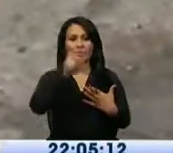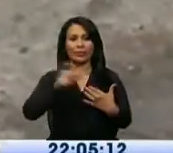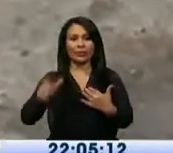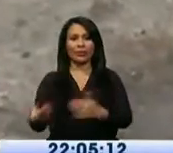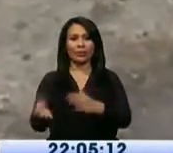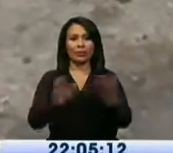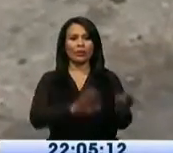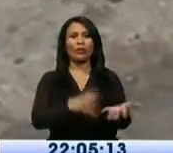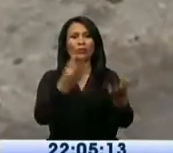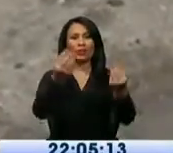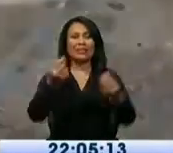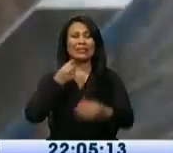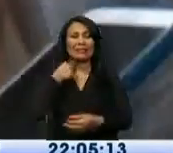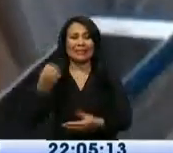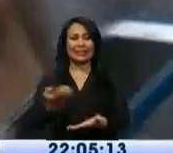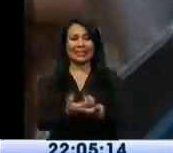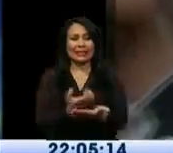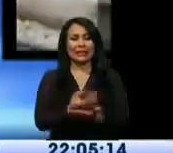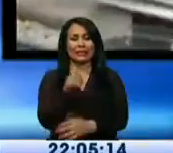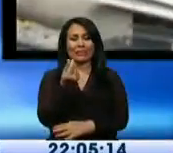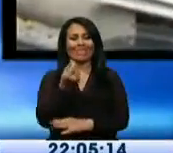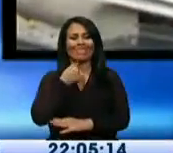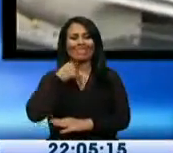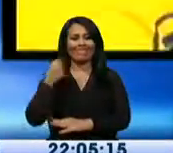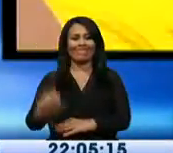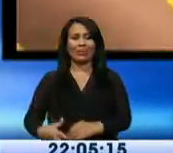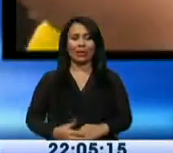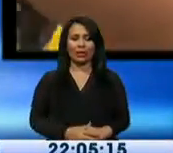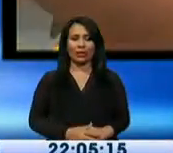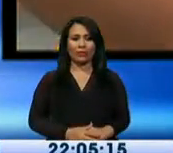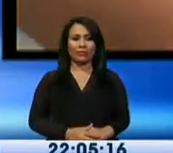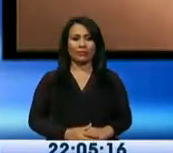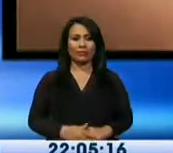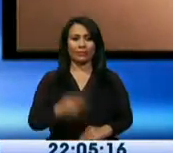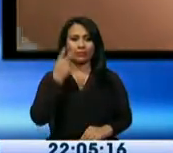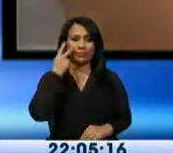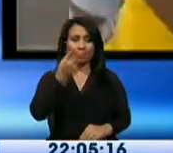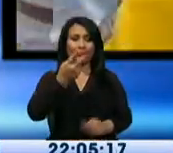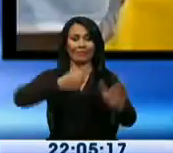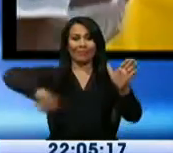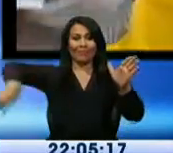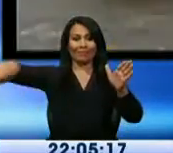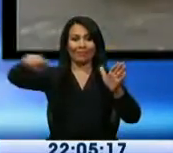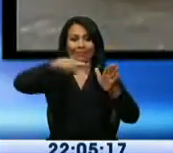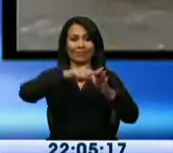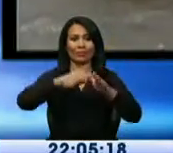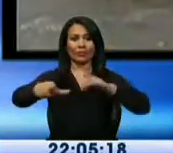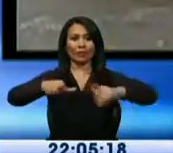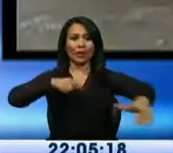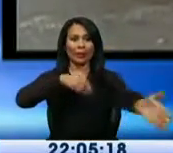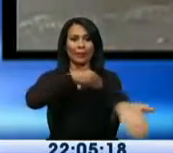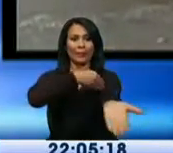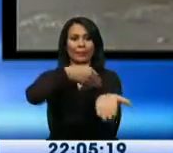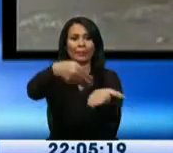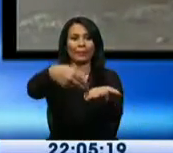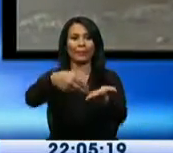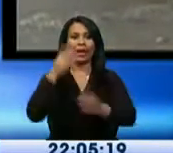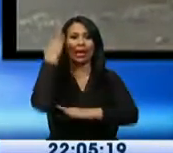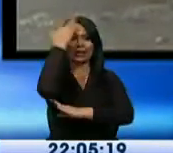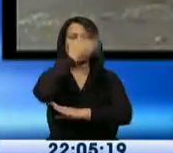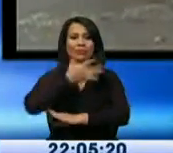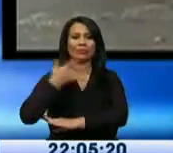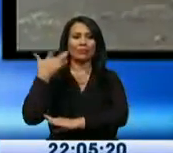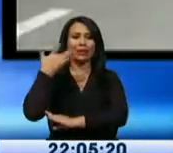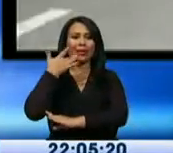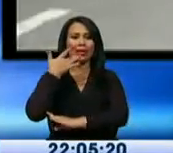cuantiosas pérdidas económicas. El camión iba para, creo que, para arriba de la vía Quindé, la camioneta venía a Esmeraldas. Después venía a